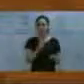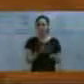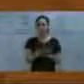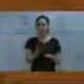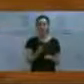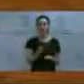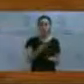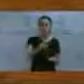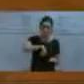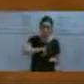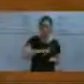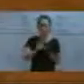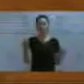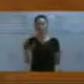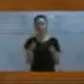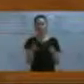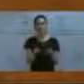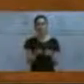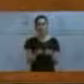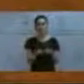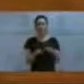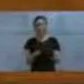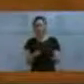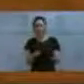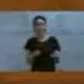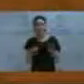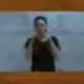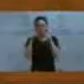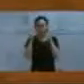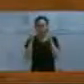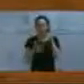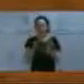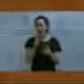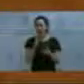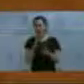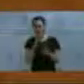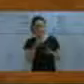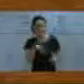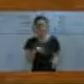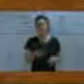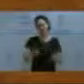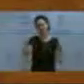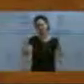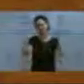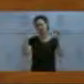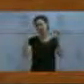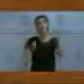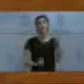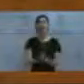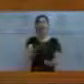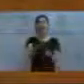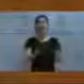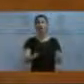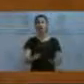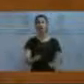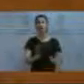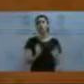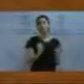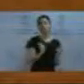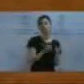todos, que hay que dejarse de cálculos partidarios. Bueno, Hay personas que tienen hasta 2 partidos